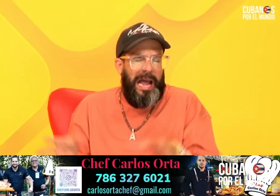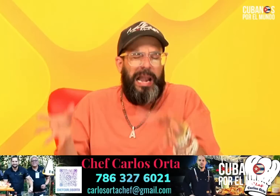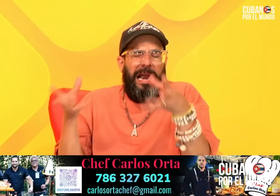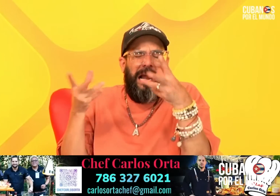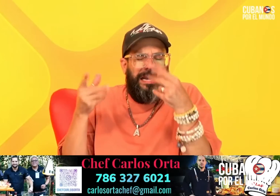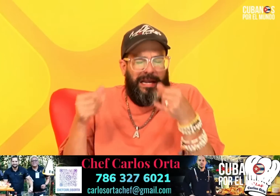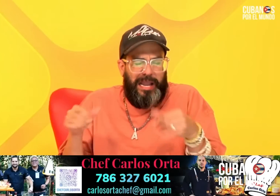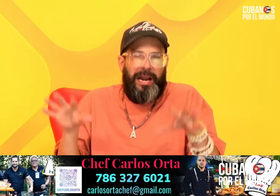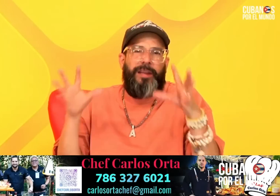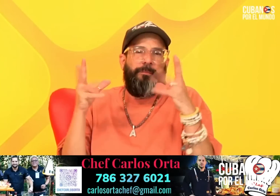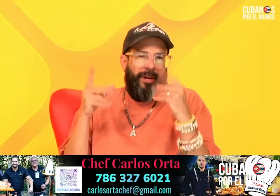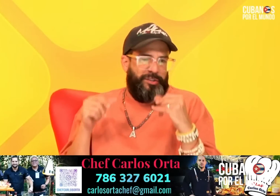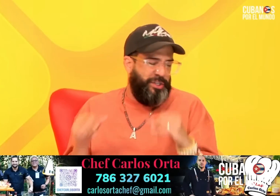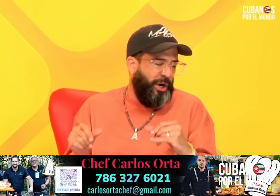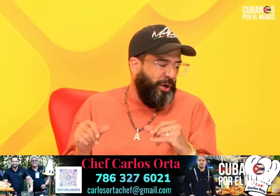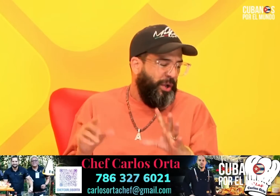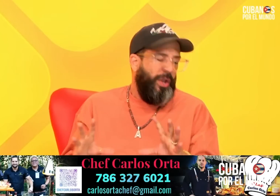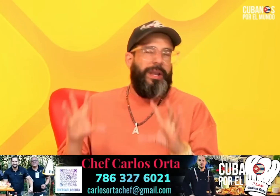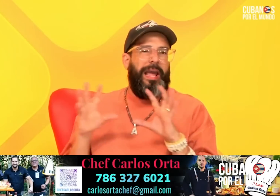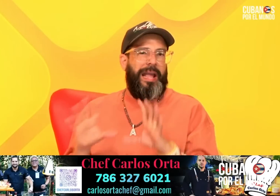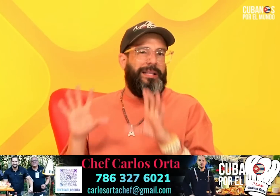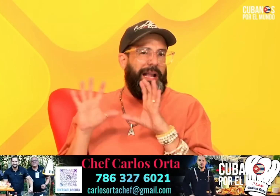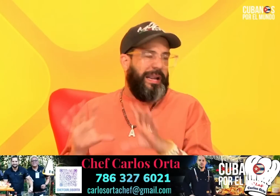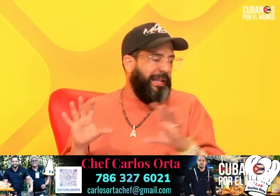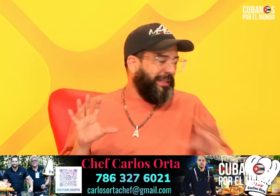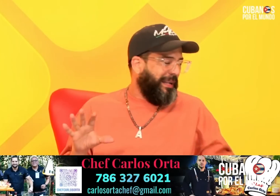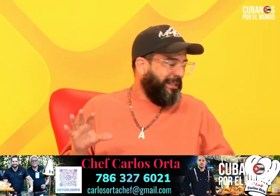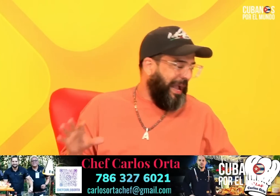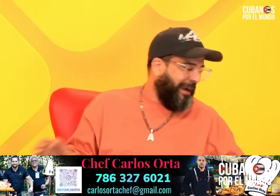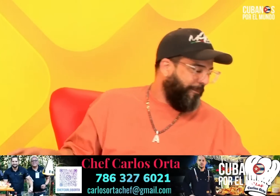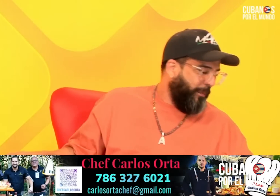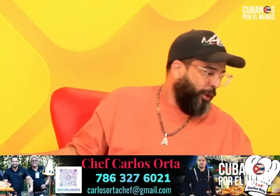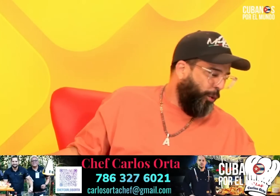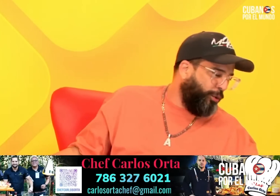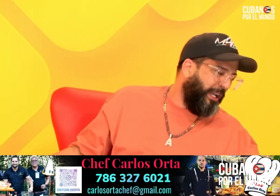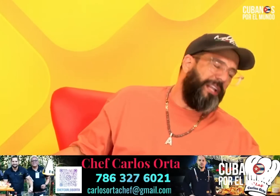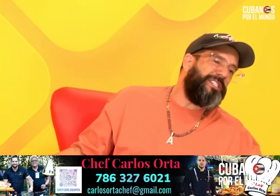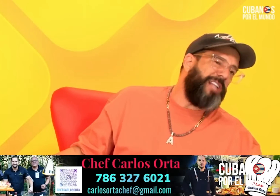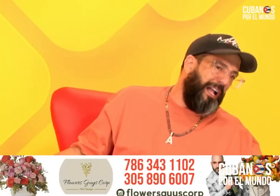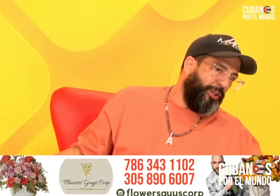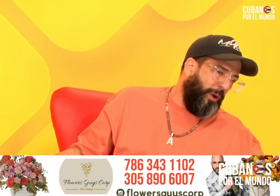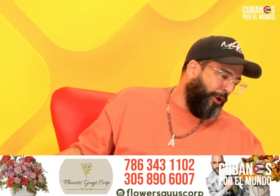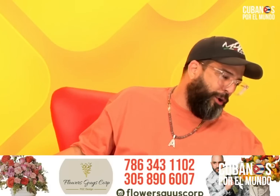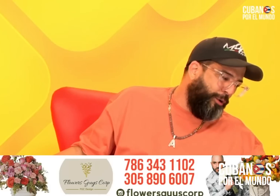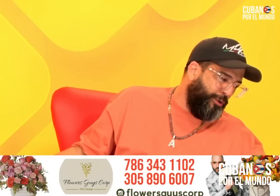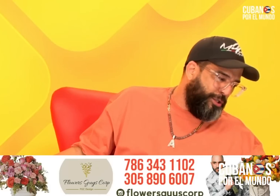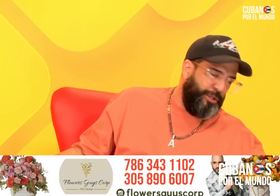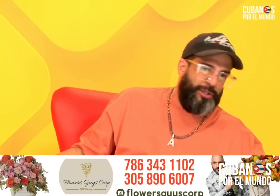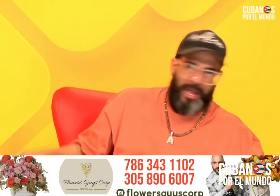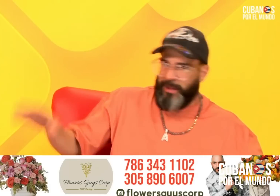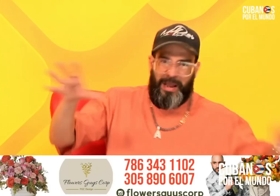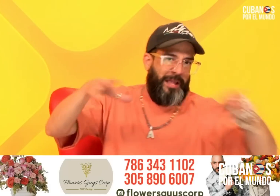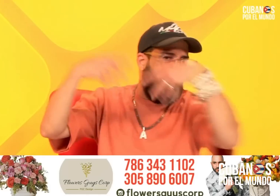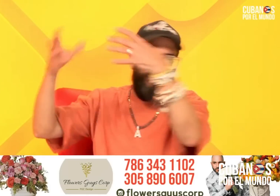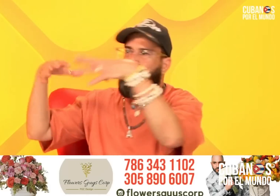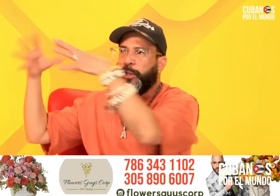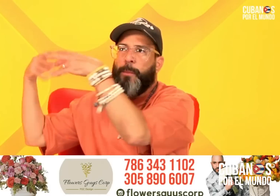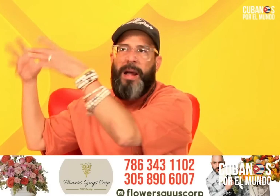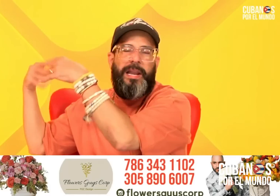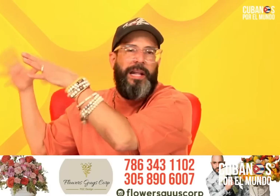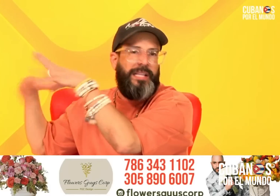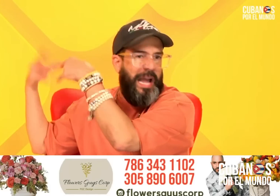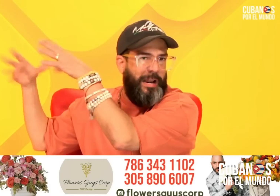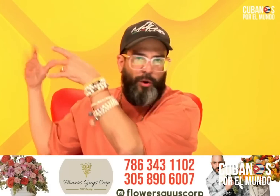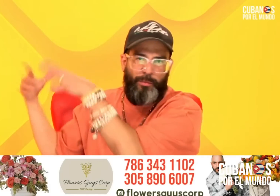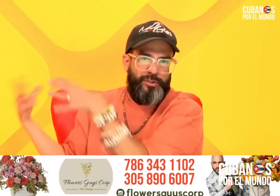da la ligera impresión que esta gente están utilizando a los rusos, además de, por supuesto,